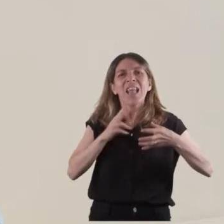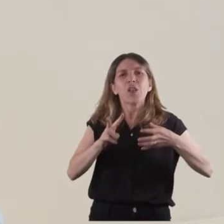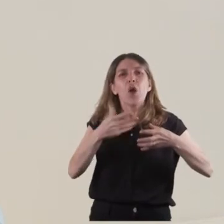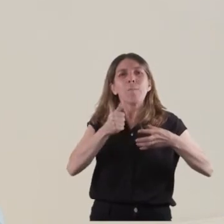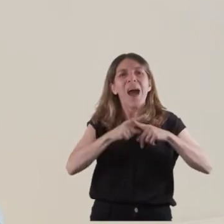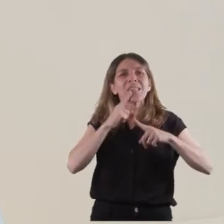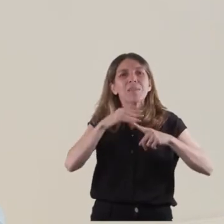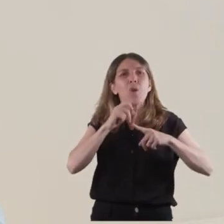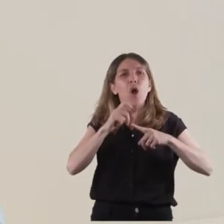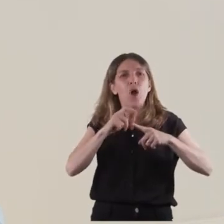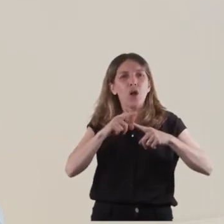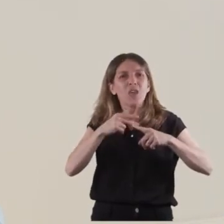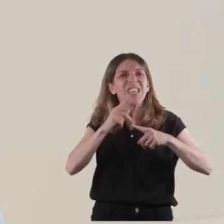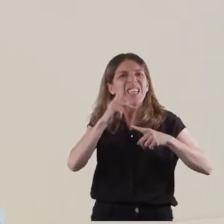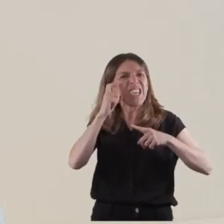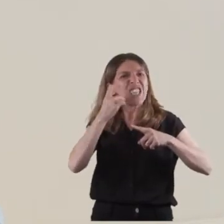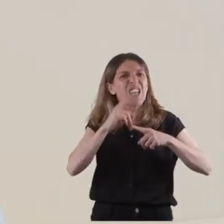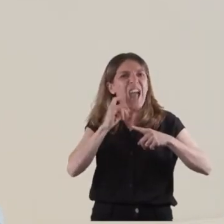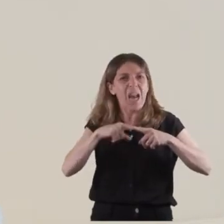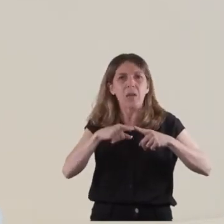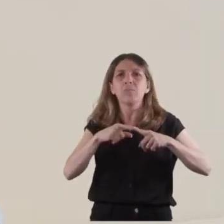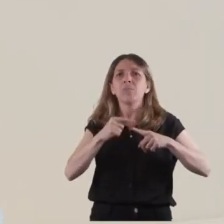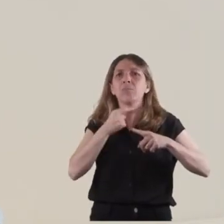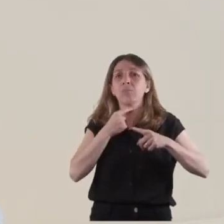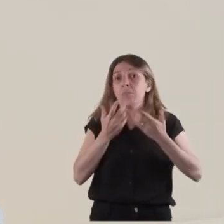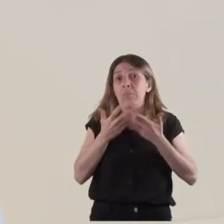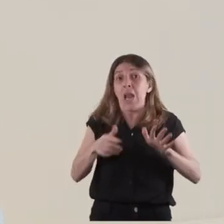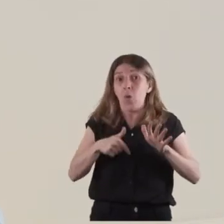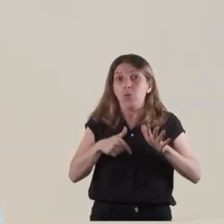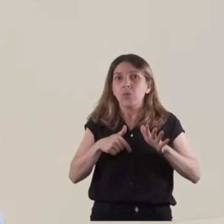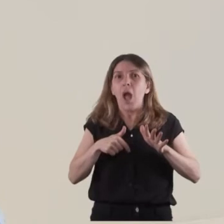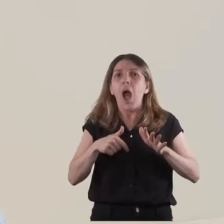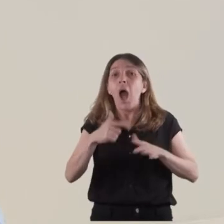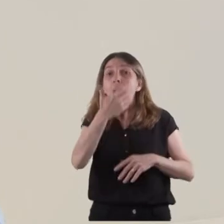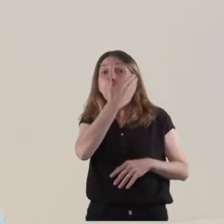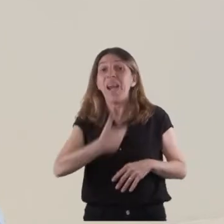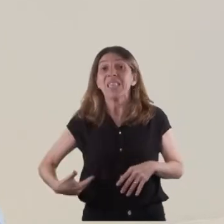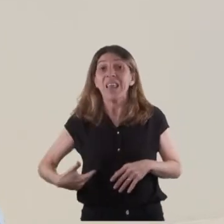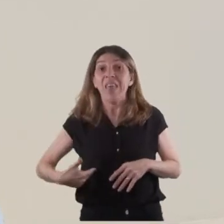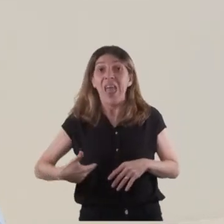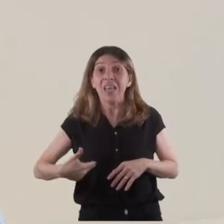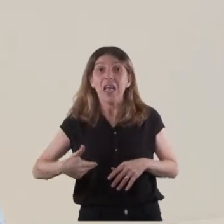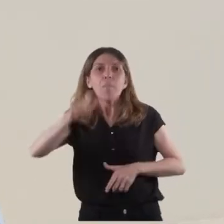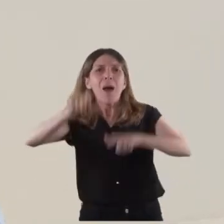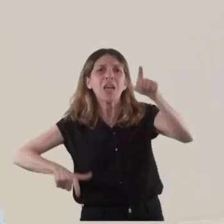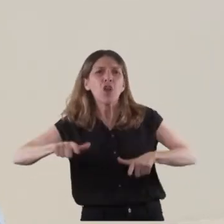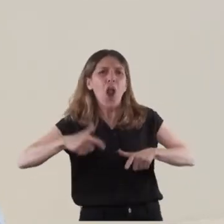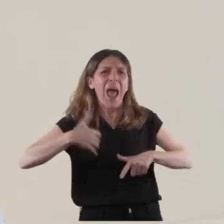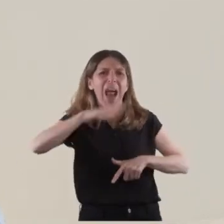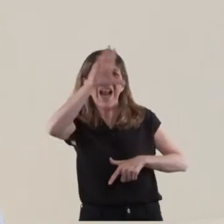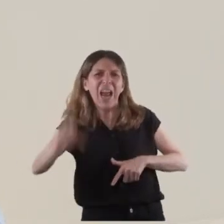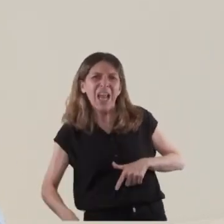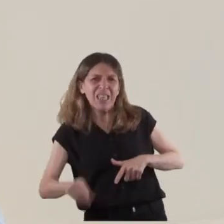decidió dejar ese rol la imagen positiva del presidente alberto fernández aumentó y creció